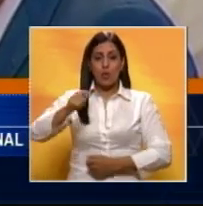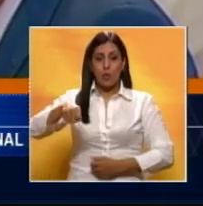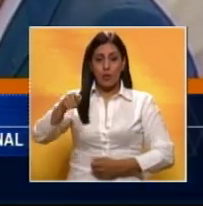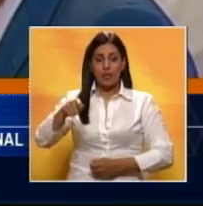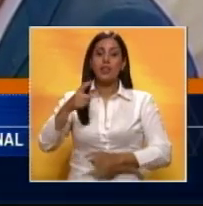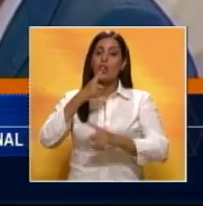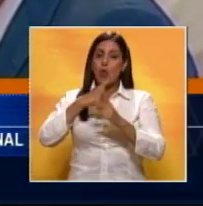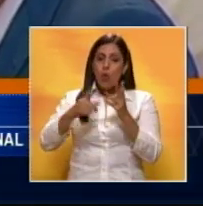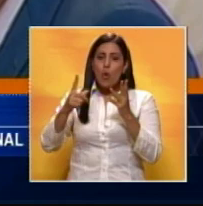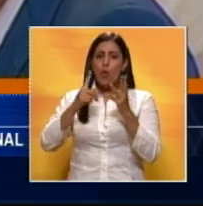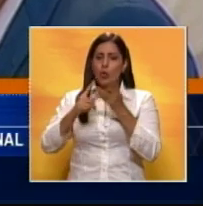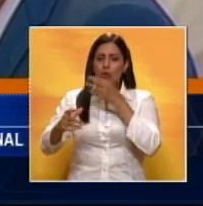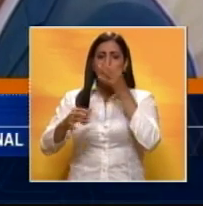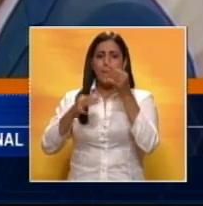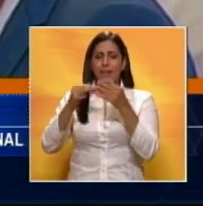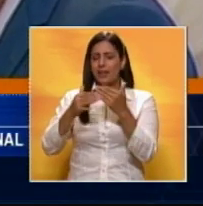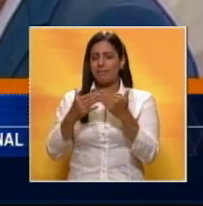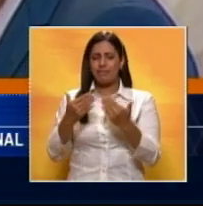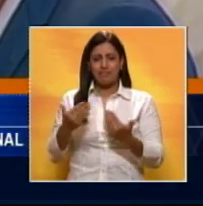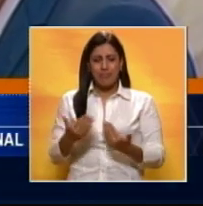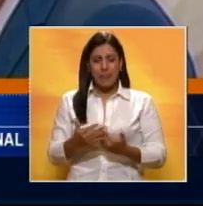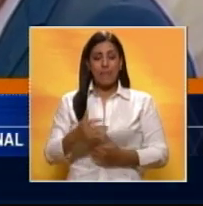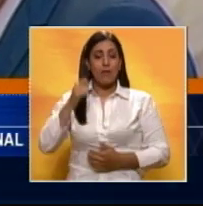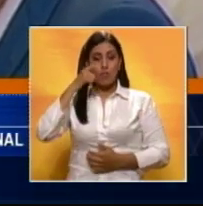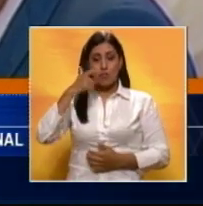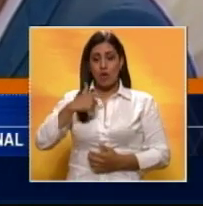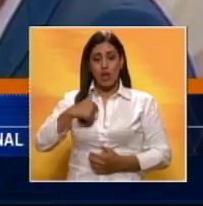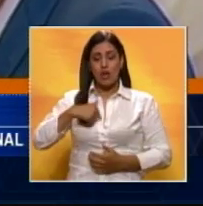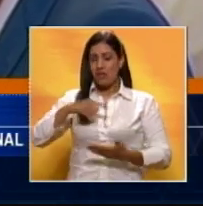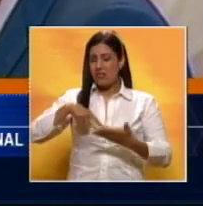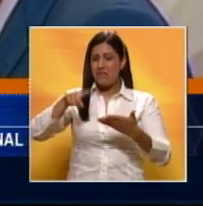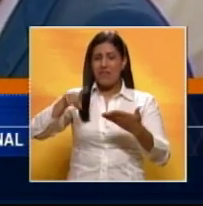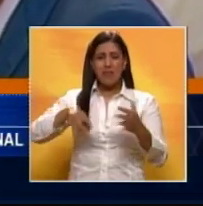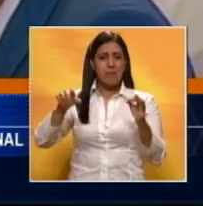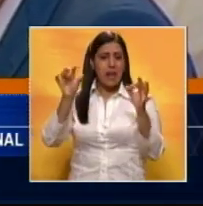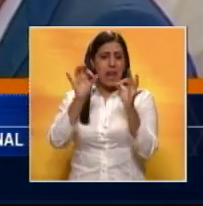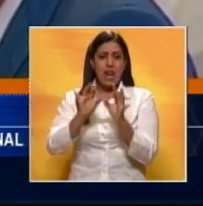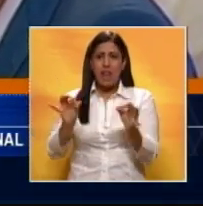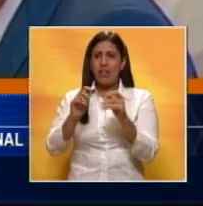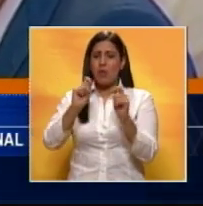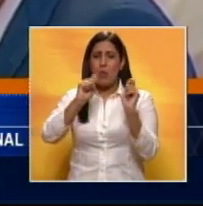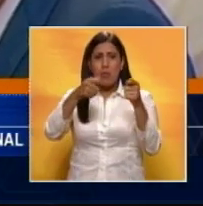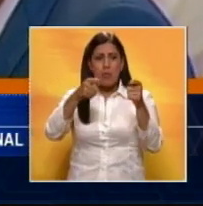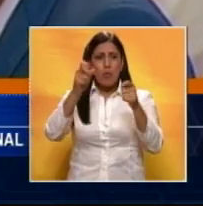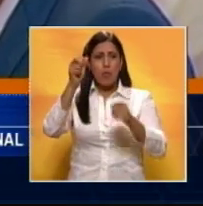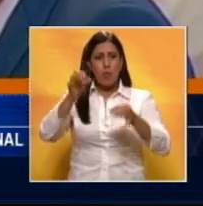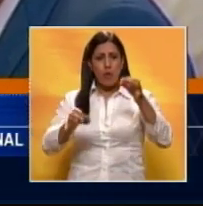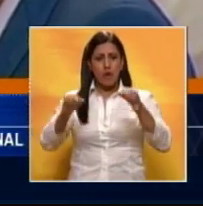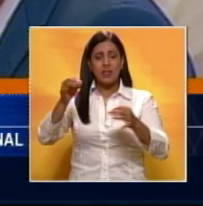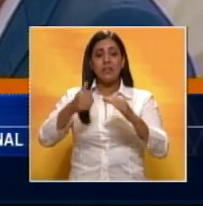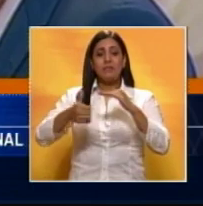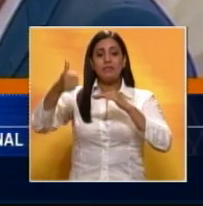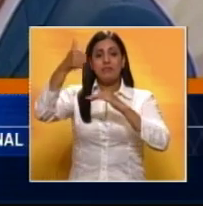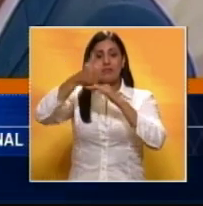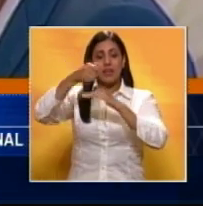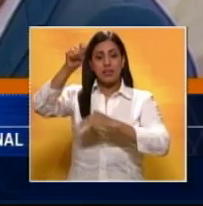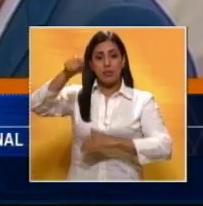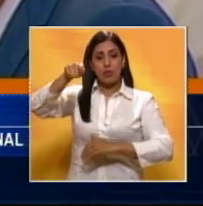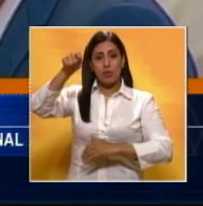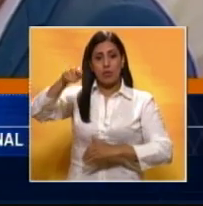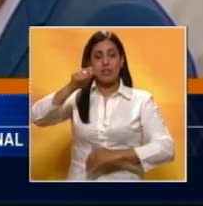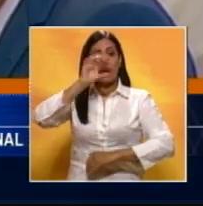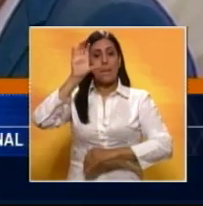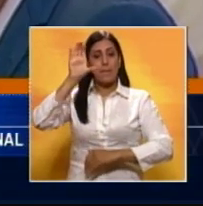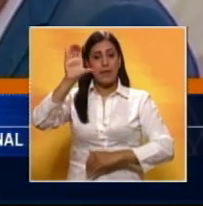aduciendo, entre otros argumentos, que ella no firmó el acta de designación de los magistrados del máximo tribunal